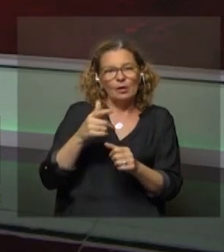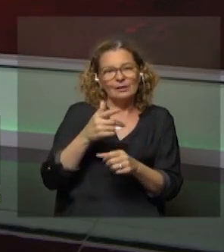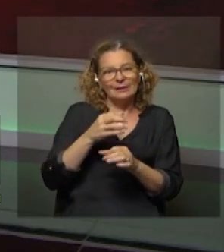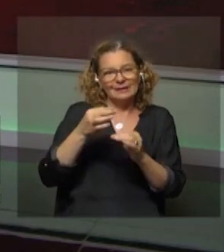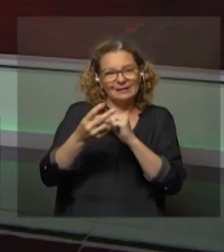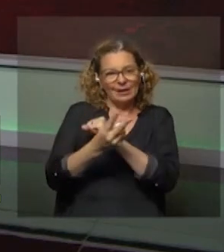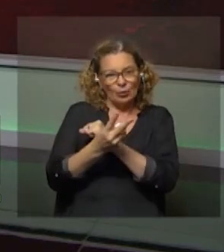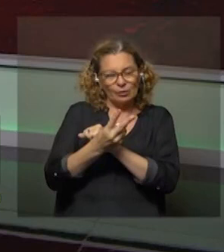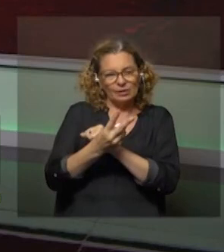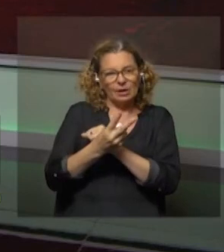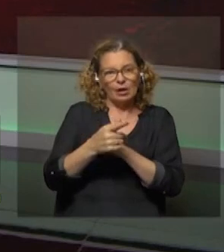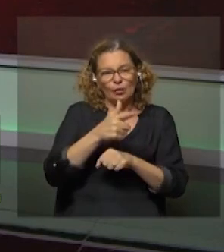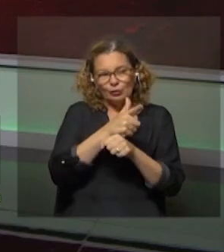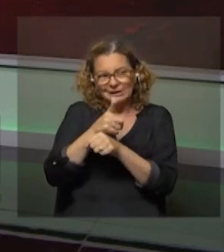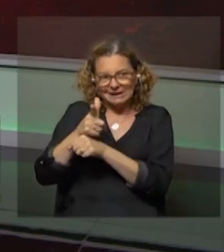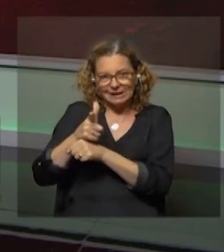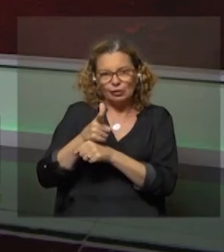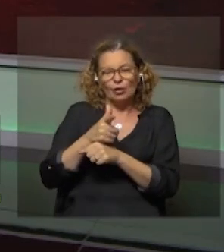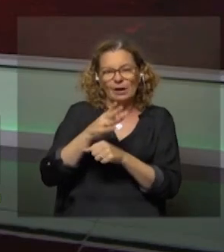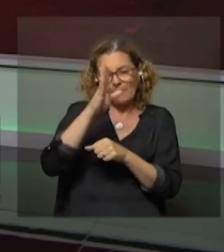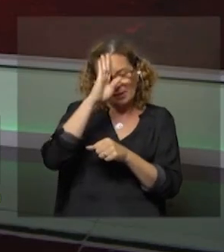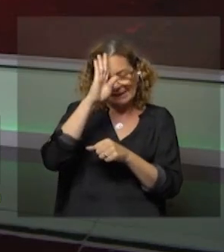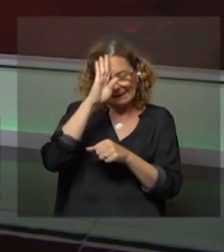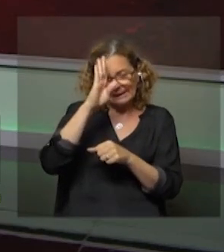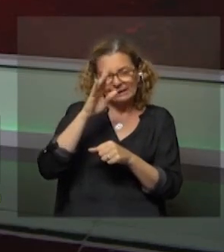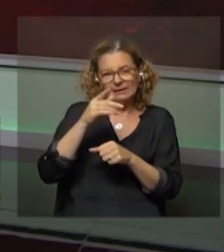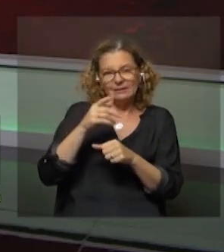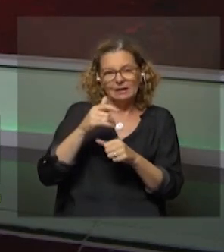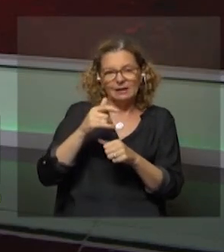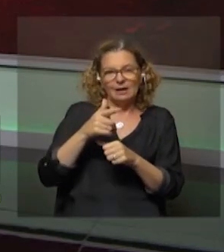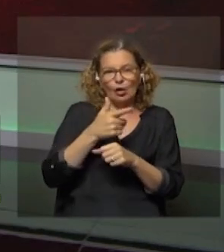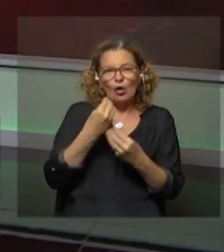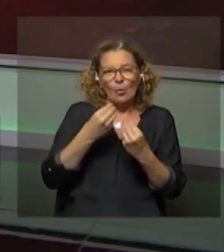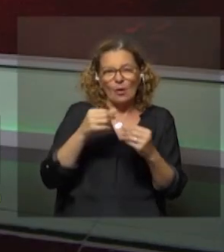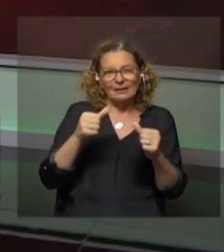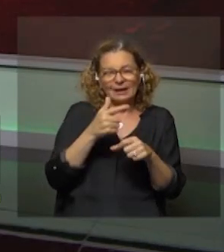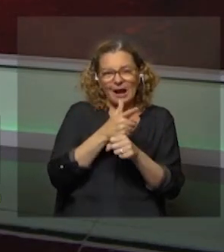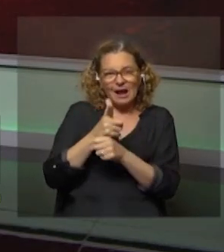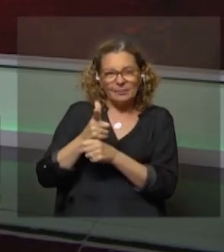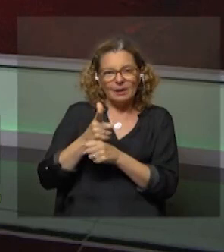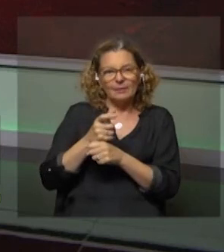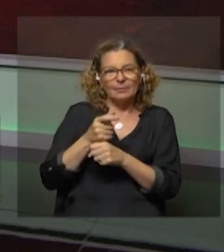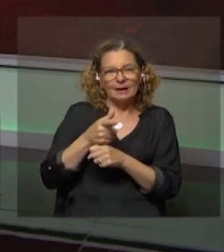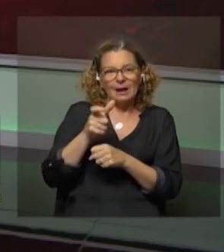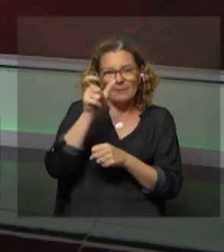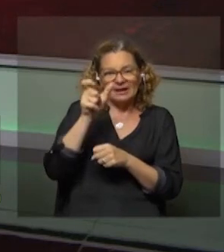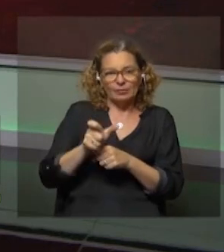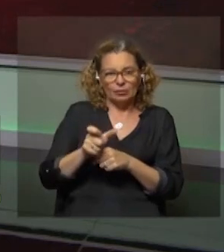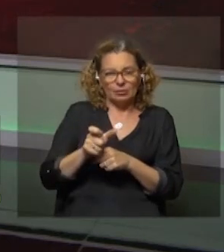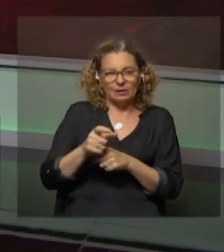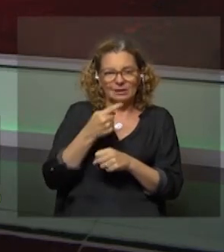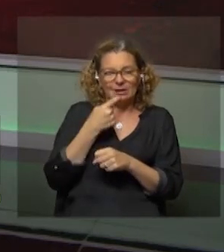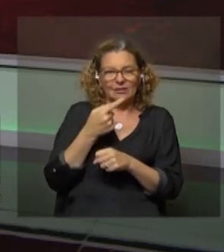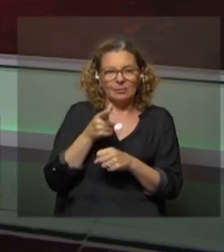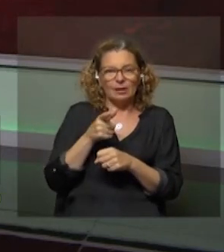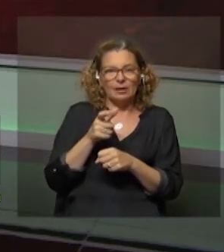tienen que ver con el tiro tienen que ver con la utilización de armamento capacitaciones para su gente así lo